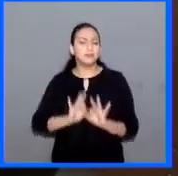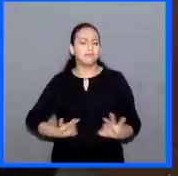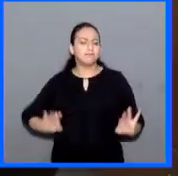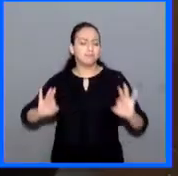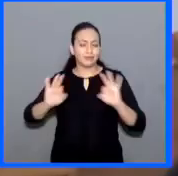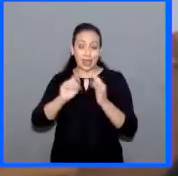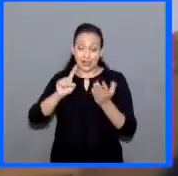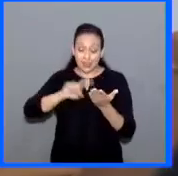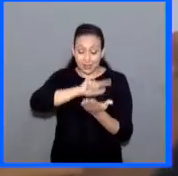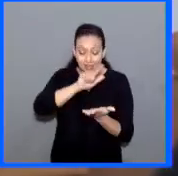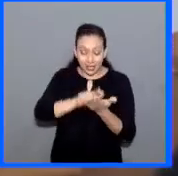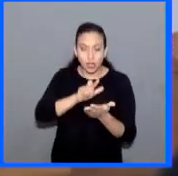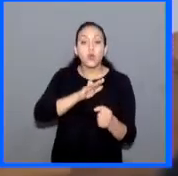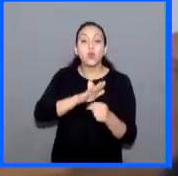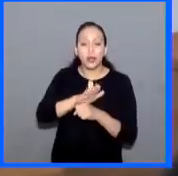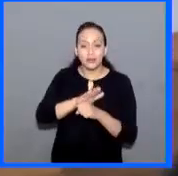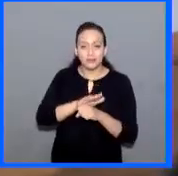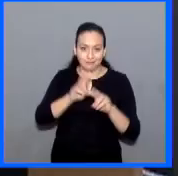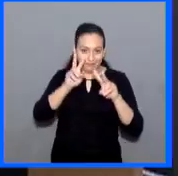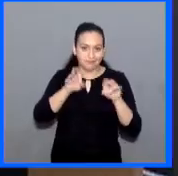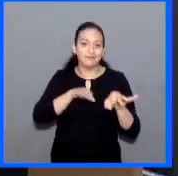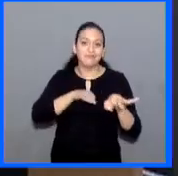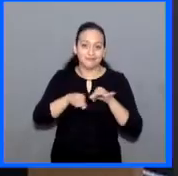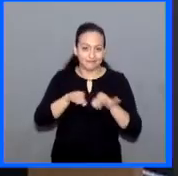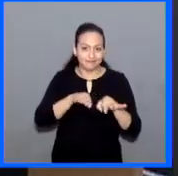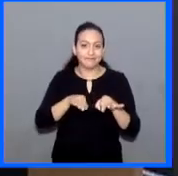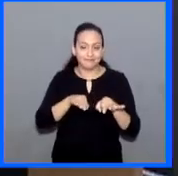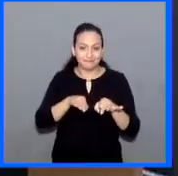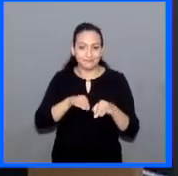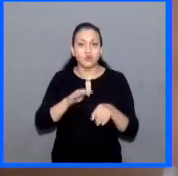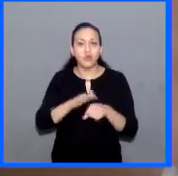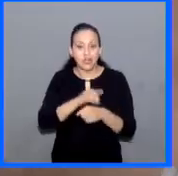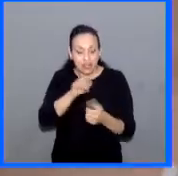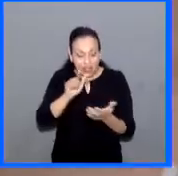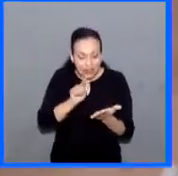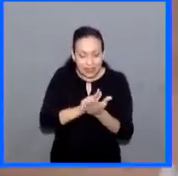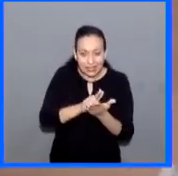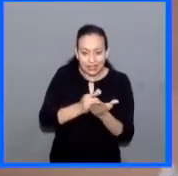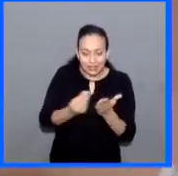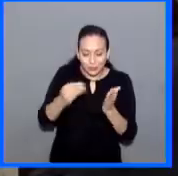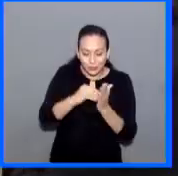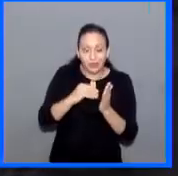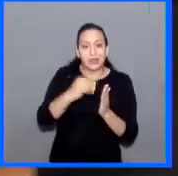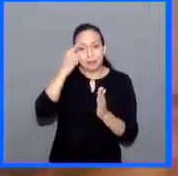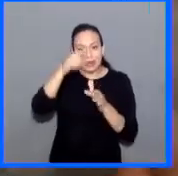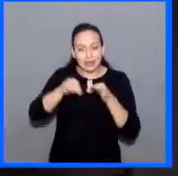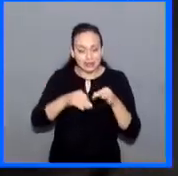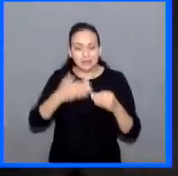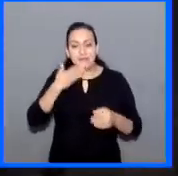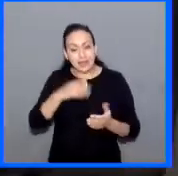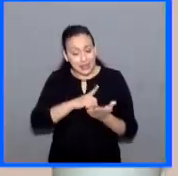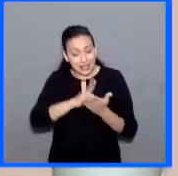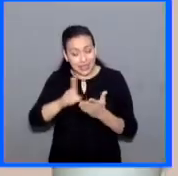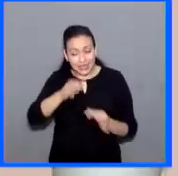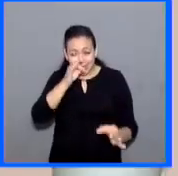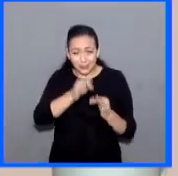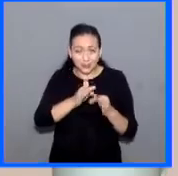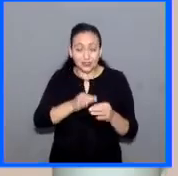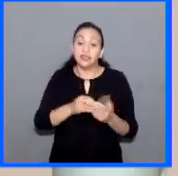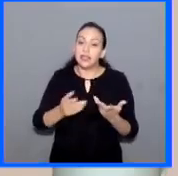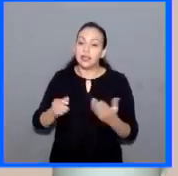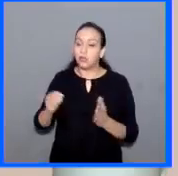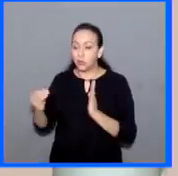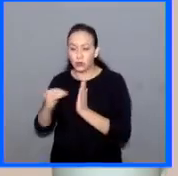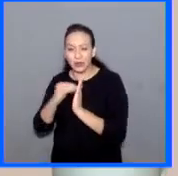es la relacionada con lo laboral y por ello la necesidad de una legislación menos limitada. Creo que una de